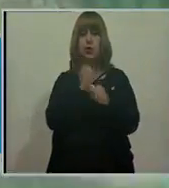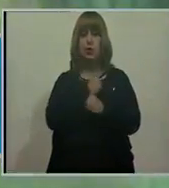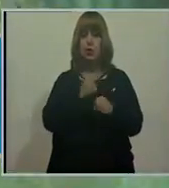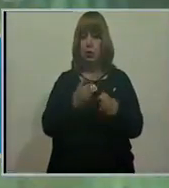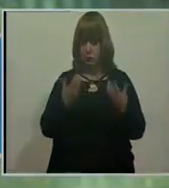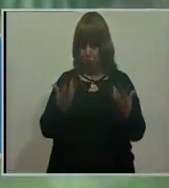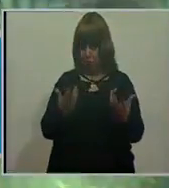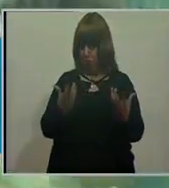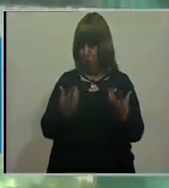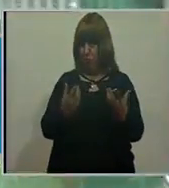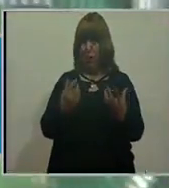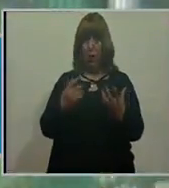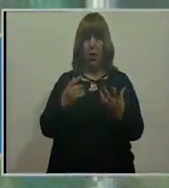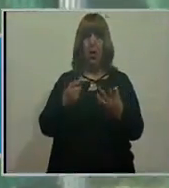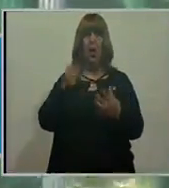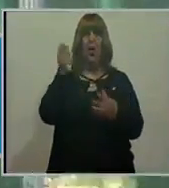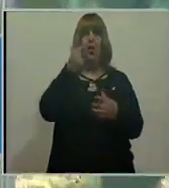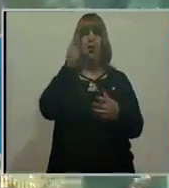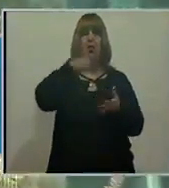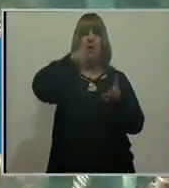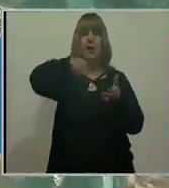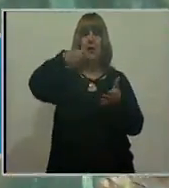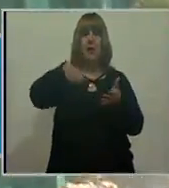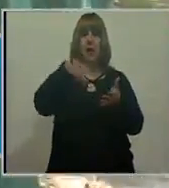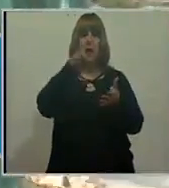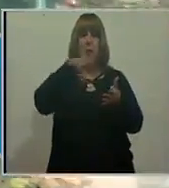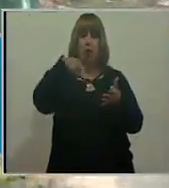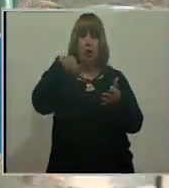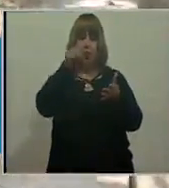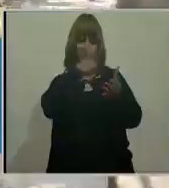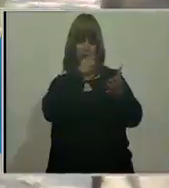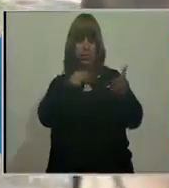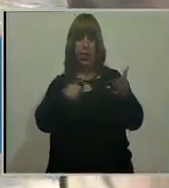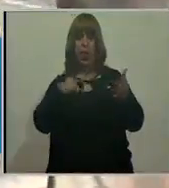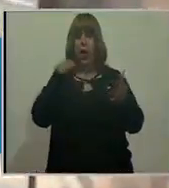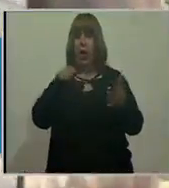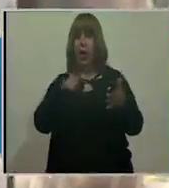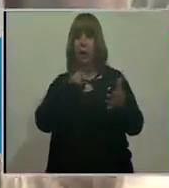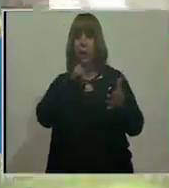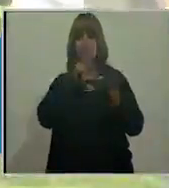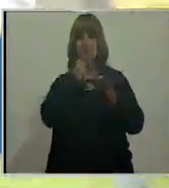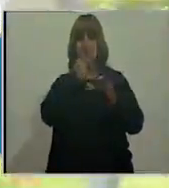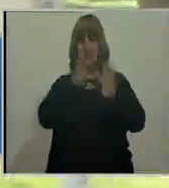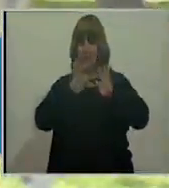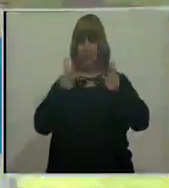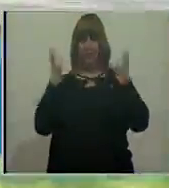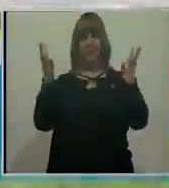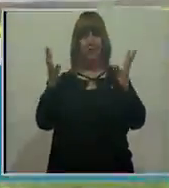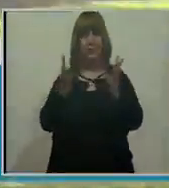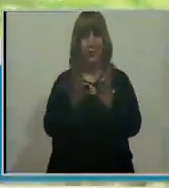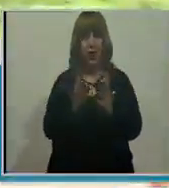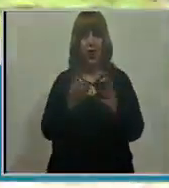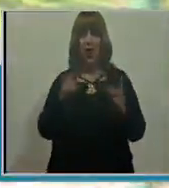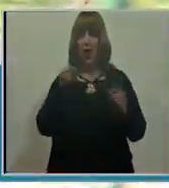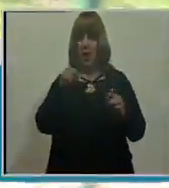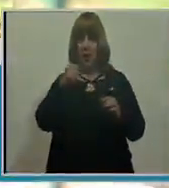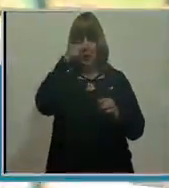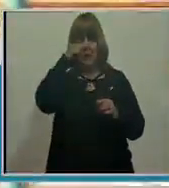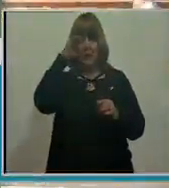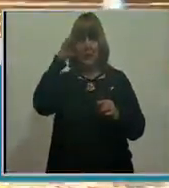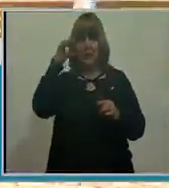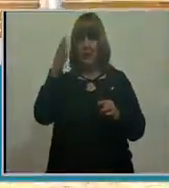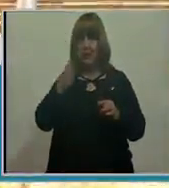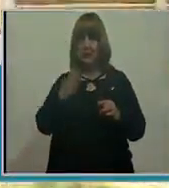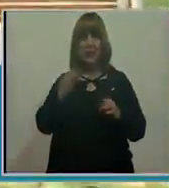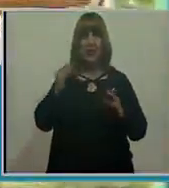siempre había un daño que escribían con graffiti. Ahora lo que, o sea, si mantiene cerrada la plaza, sería, o sea, un 70% yo calculo